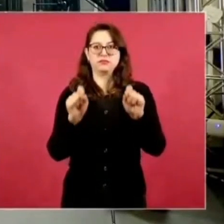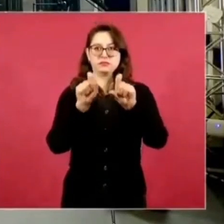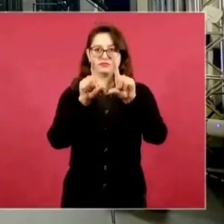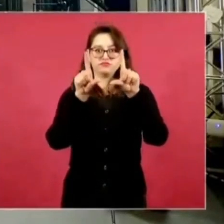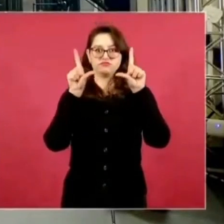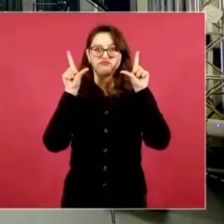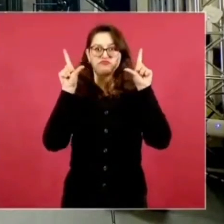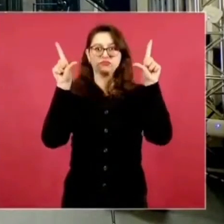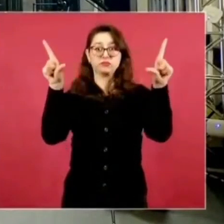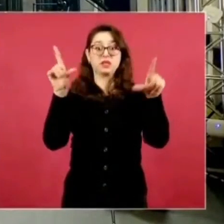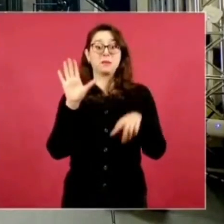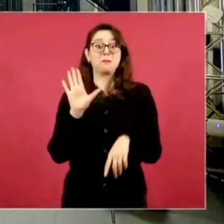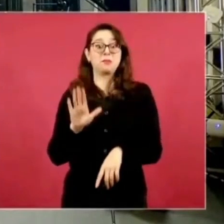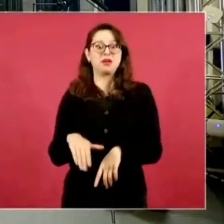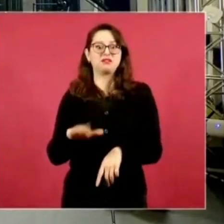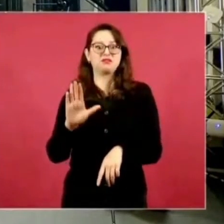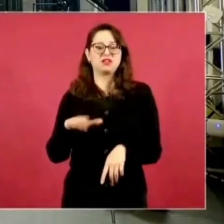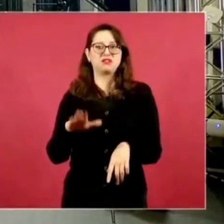en el periférico,